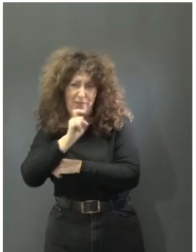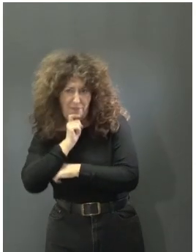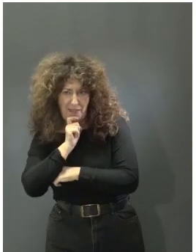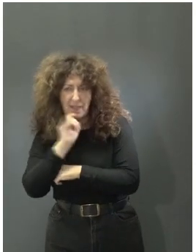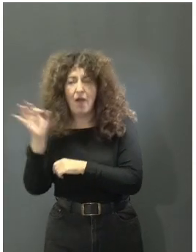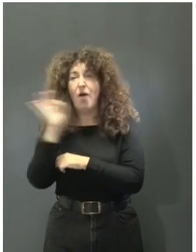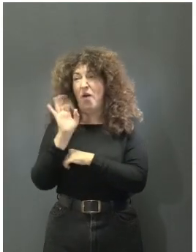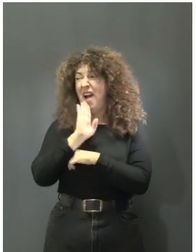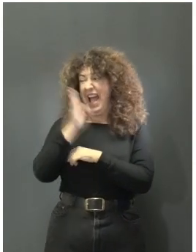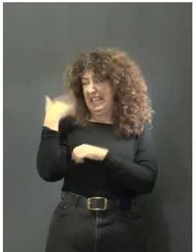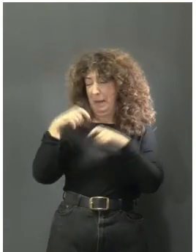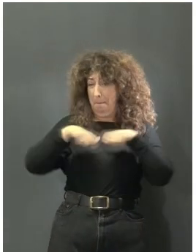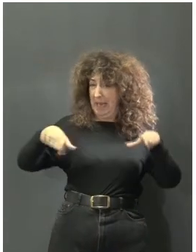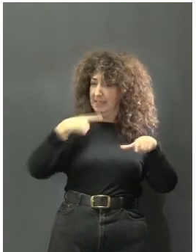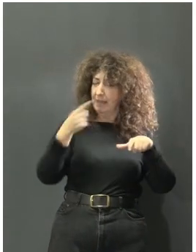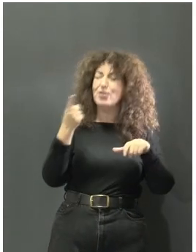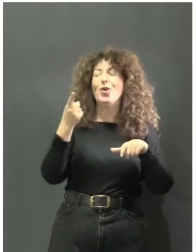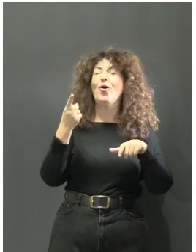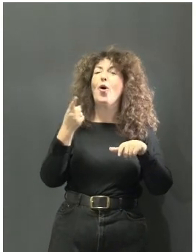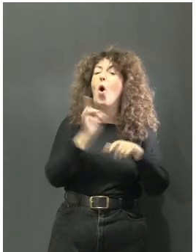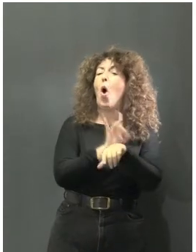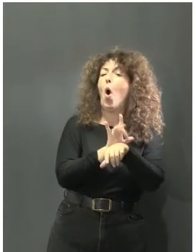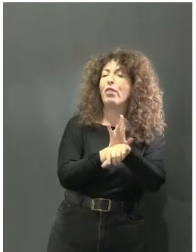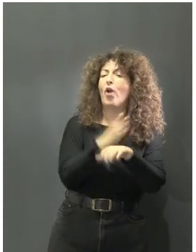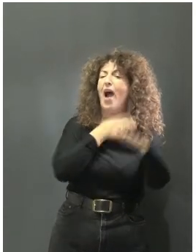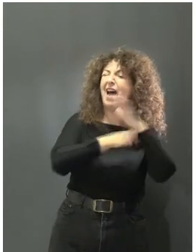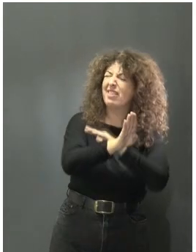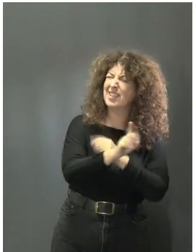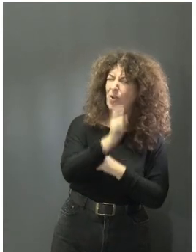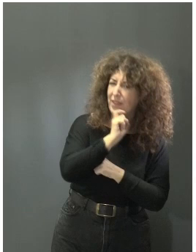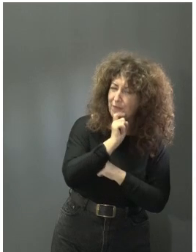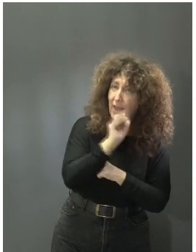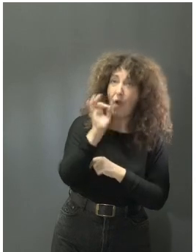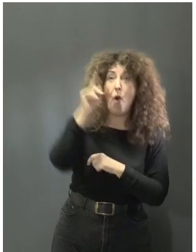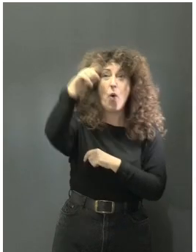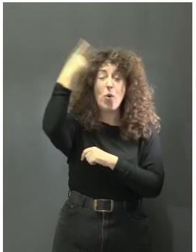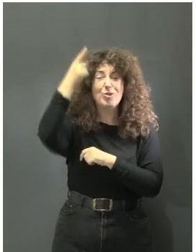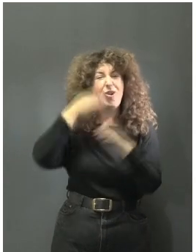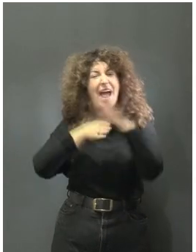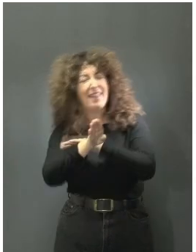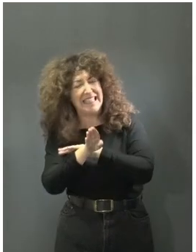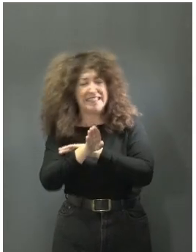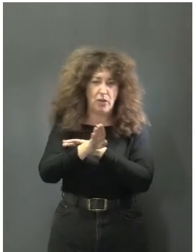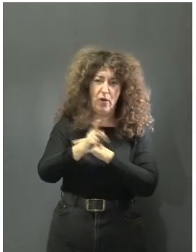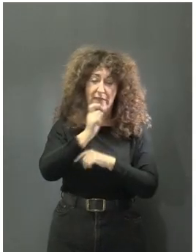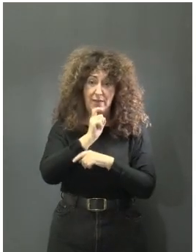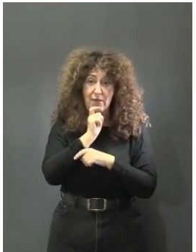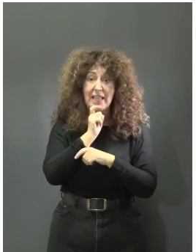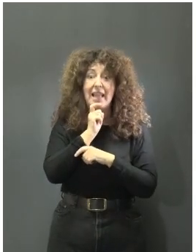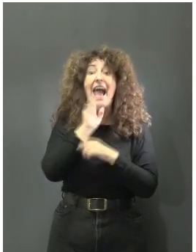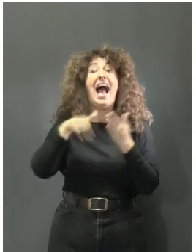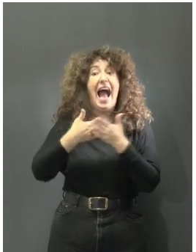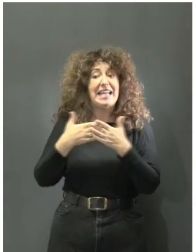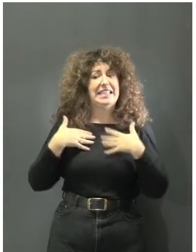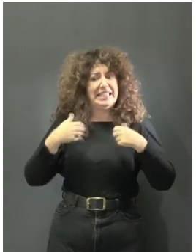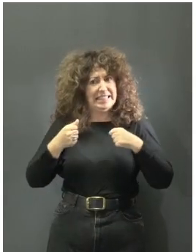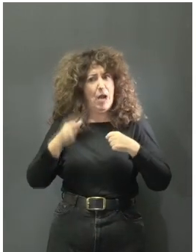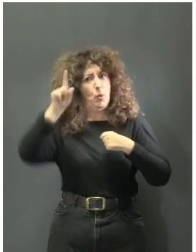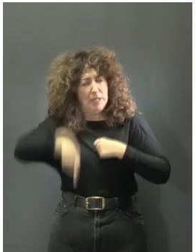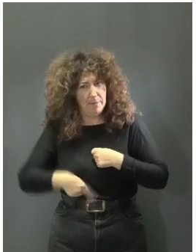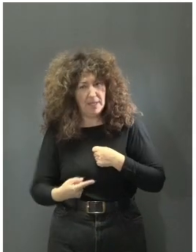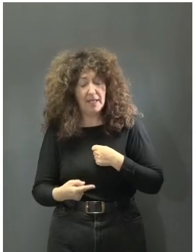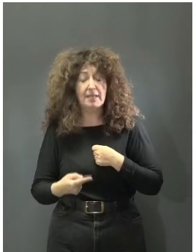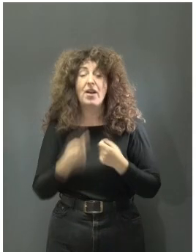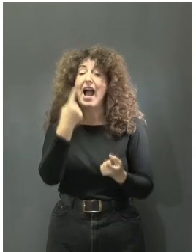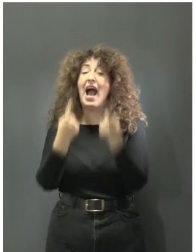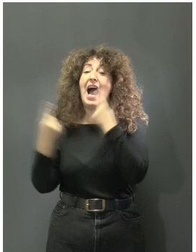en la mesa anterior, al ocio, a la cultura, a un montón de espacios. También a la salud, por ejemplo, ¿no? Y hay